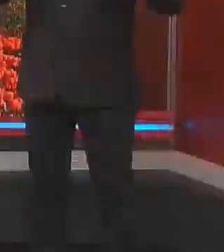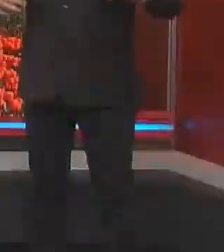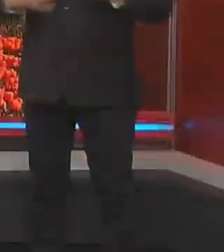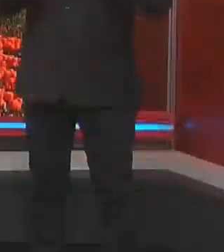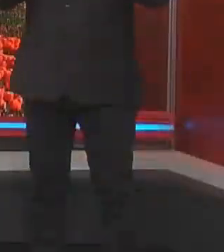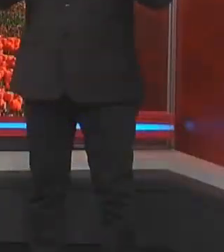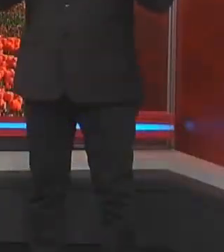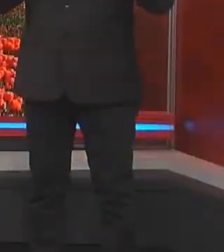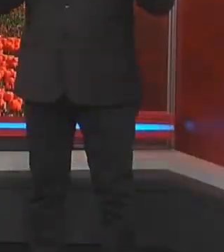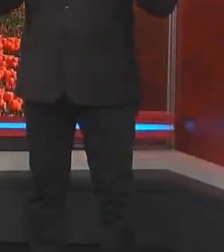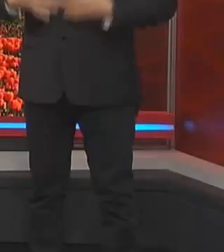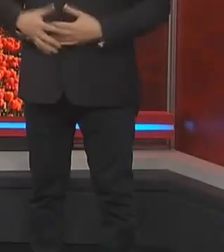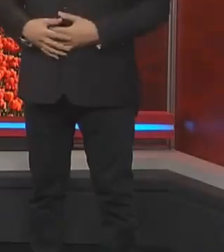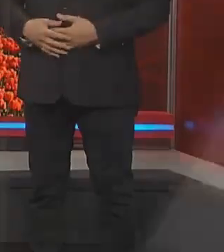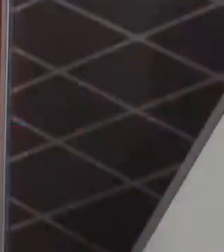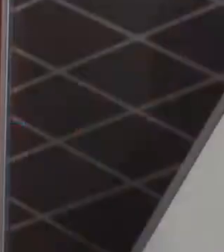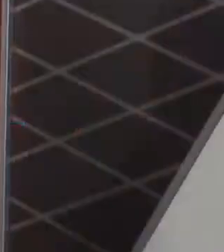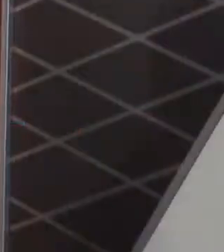Primavera.